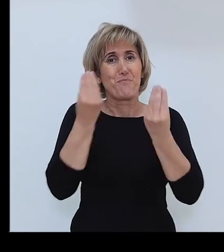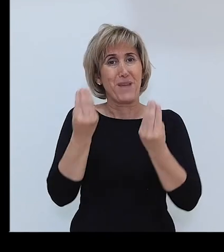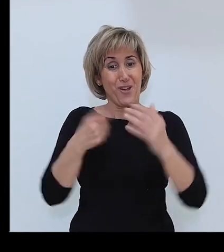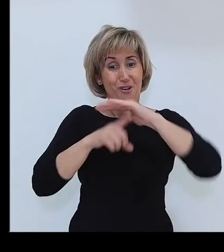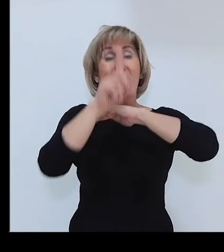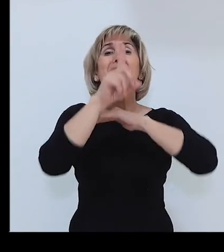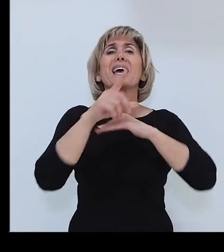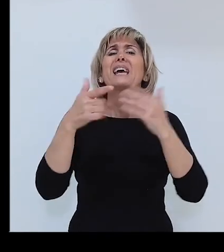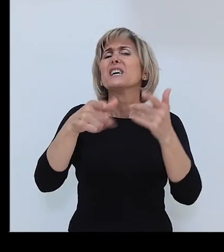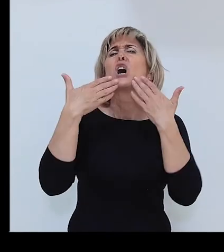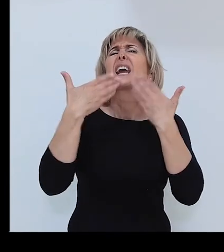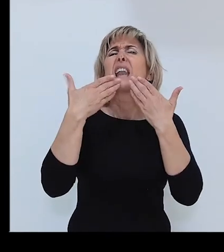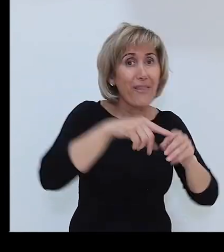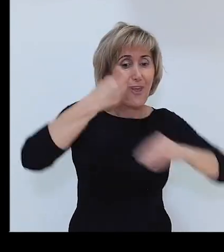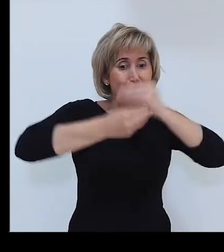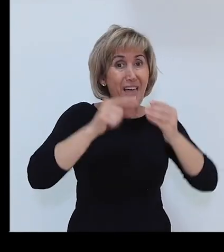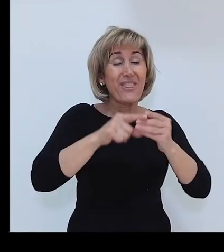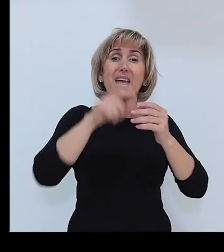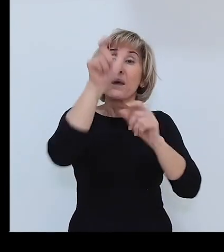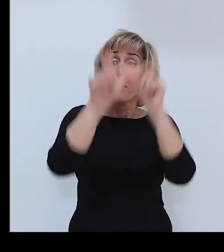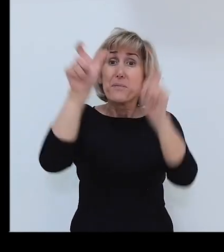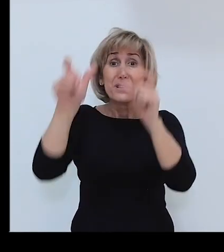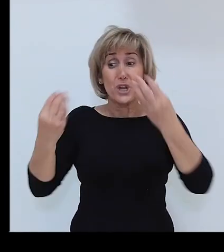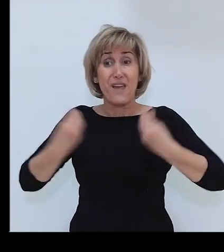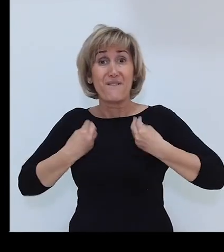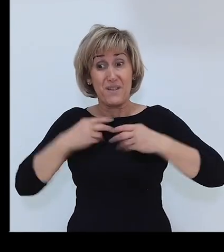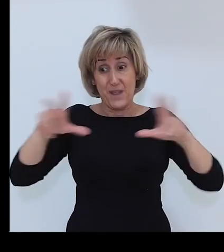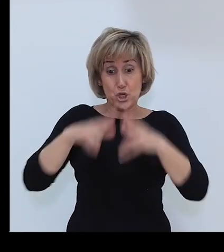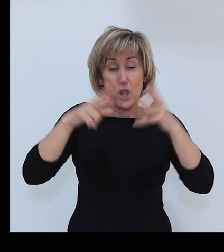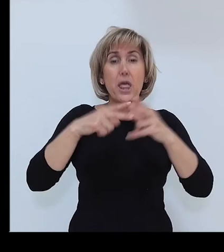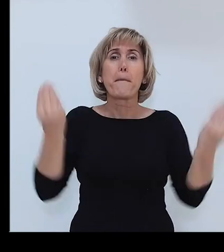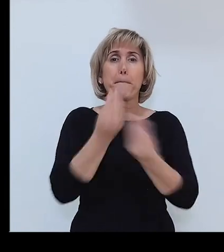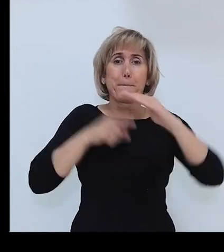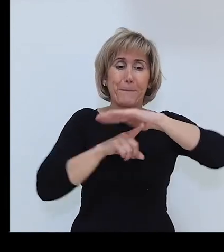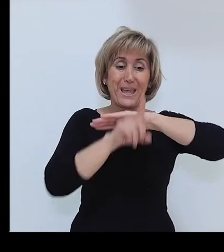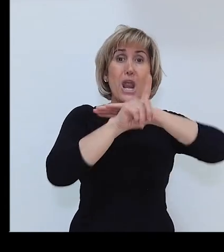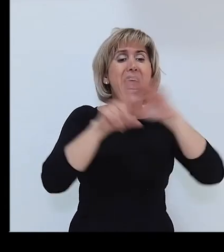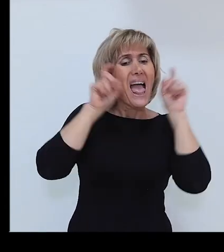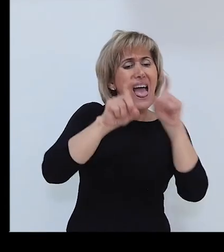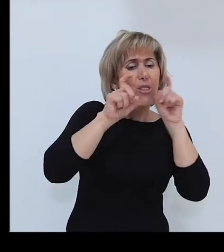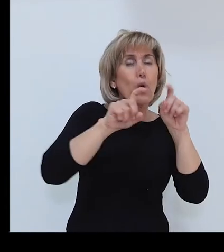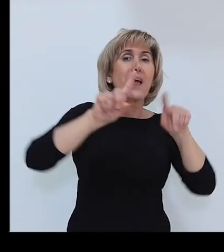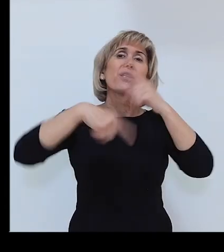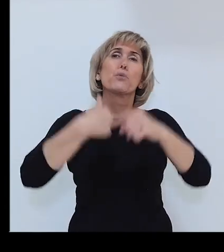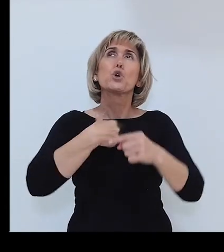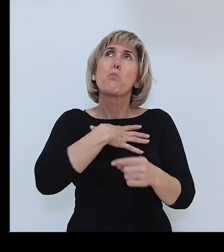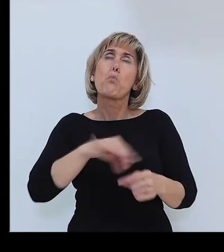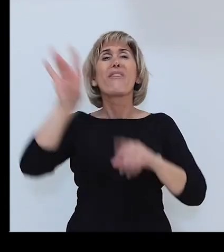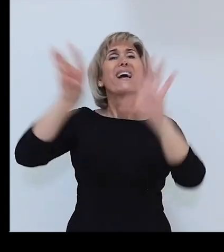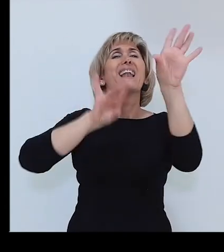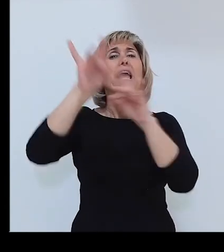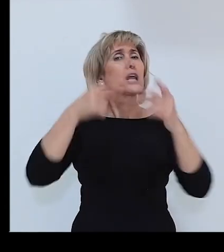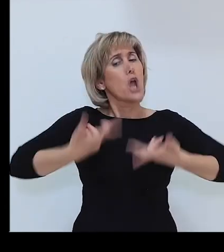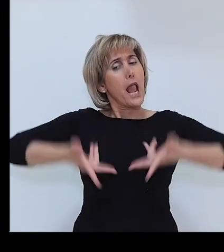Y eso se conseguiría a través de la educación. La educación era la forma de lograr ese camino, de mejorar la vida de